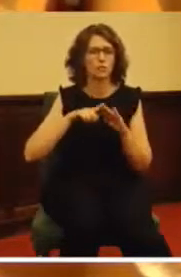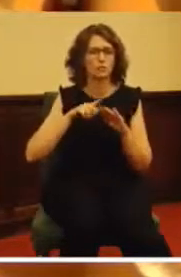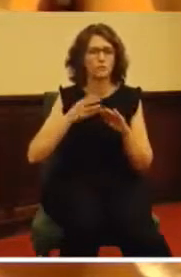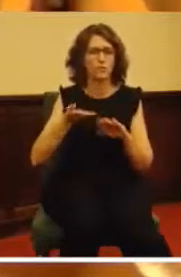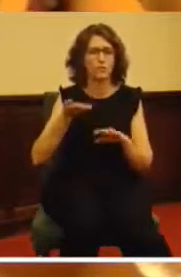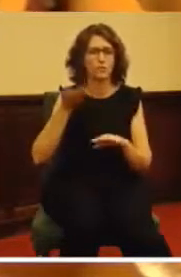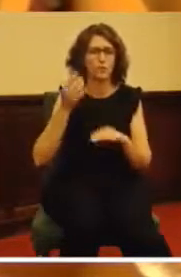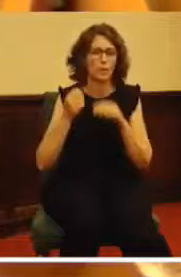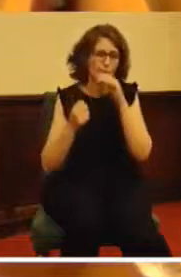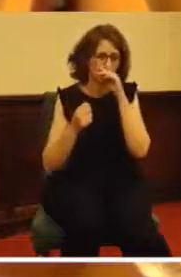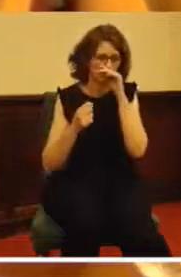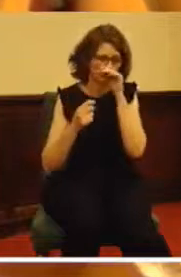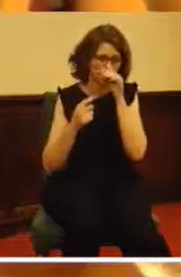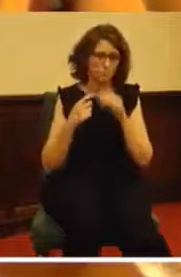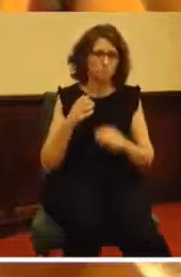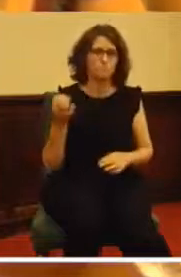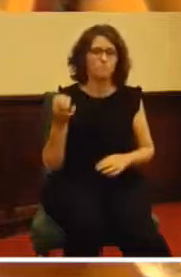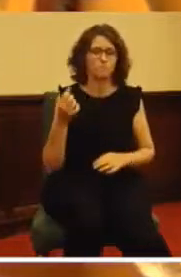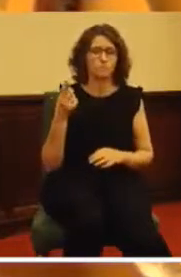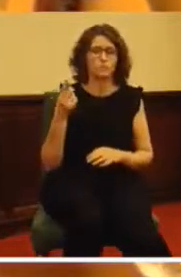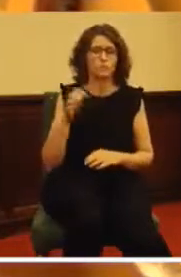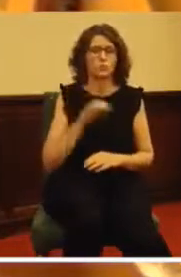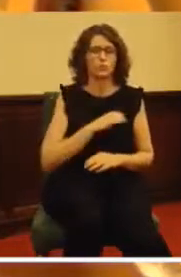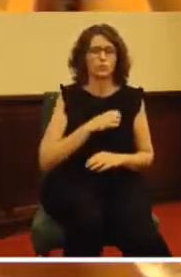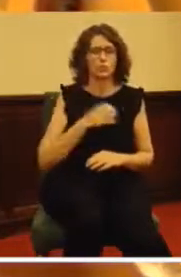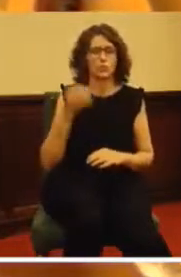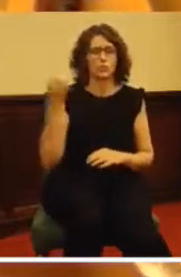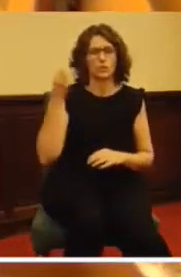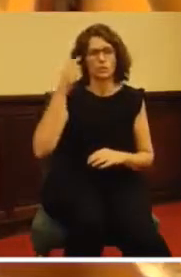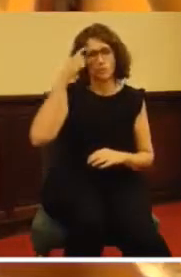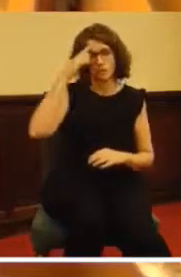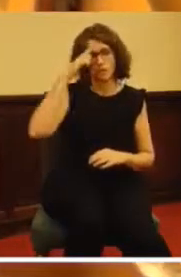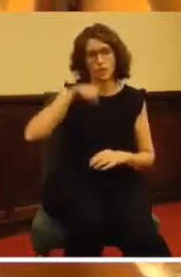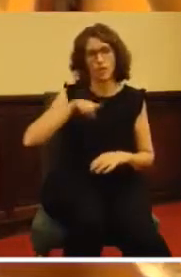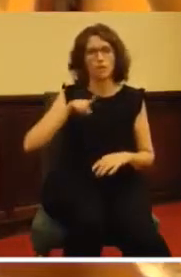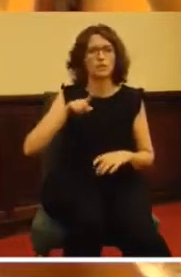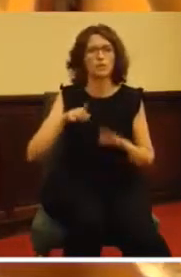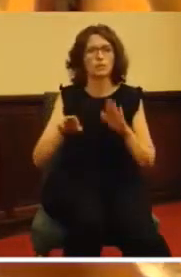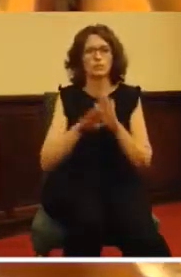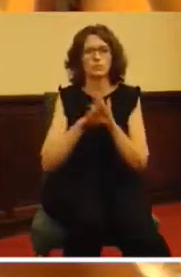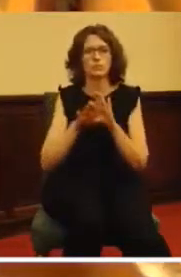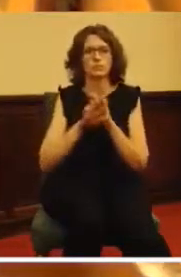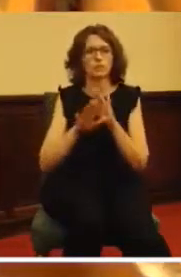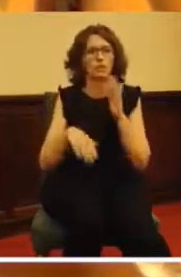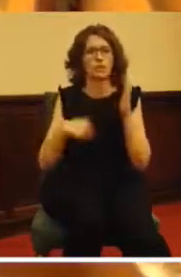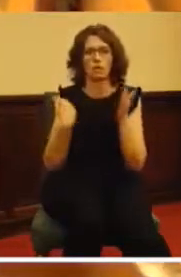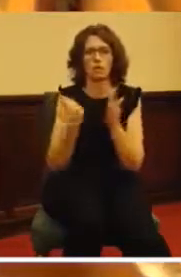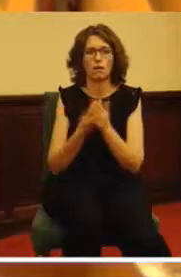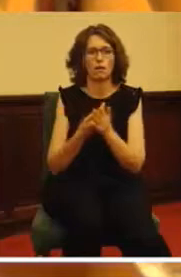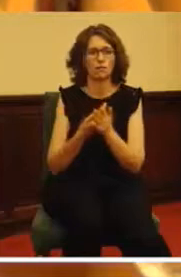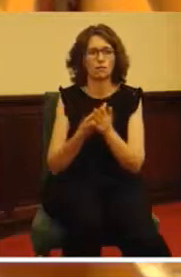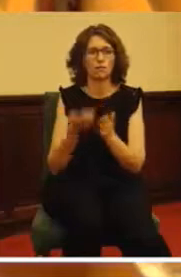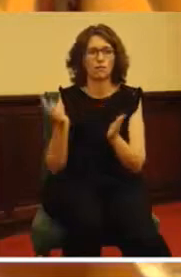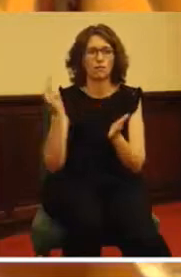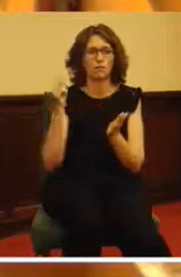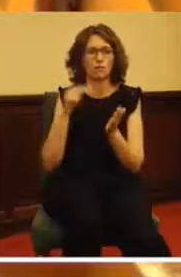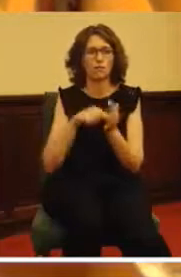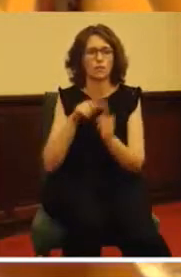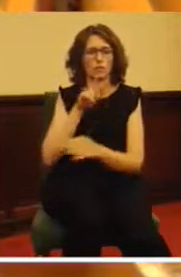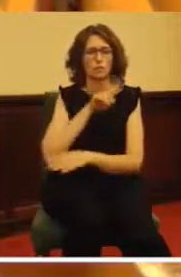y sabemos y tienen ustedes que saber y que conocer que así va a continuar hasta el año 2022.